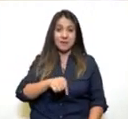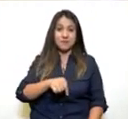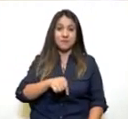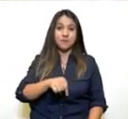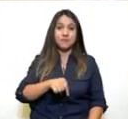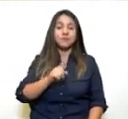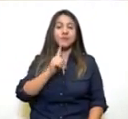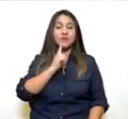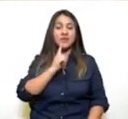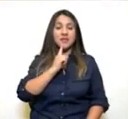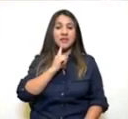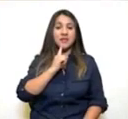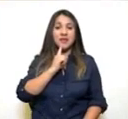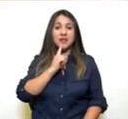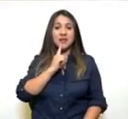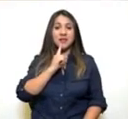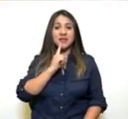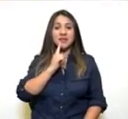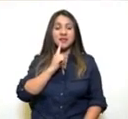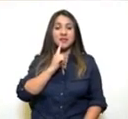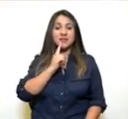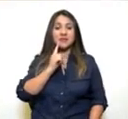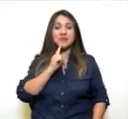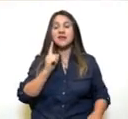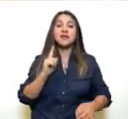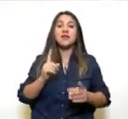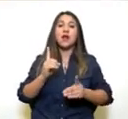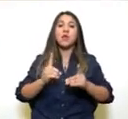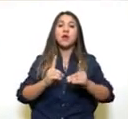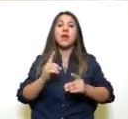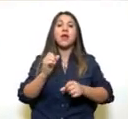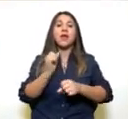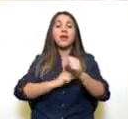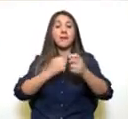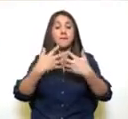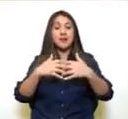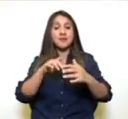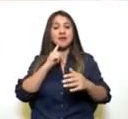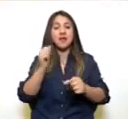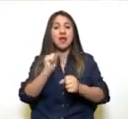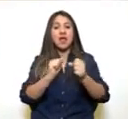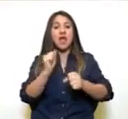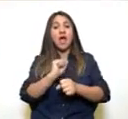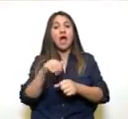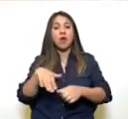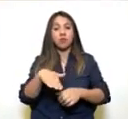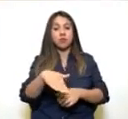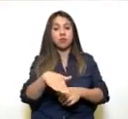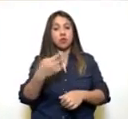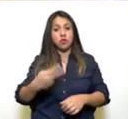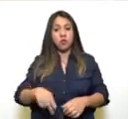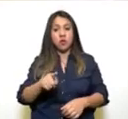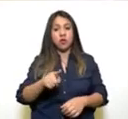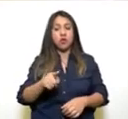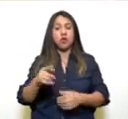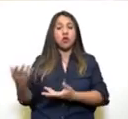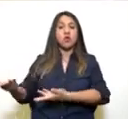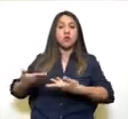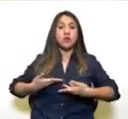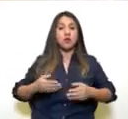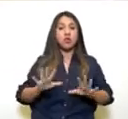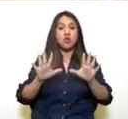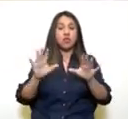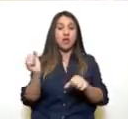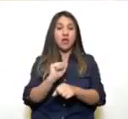tienen concesiones de vehículos en algunas empresas estos franceses nos entregaron 10